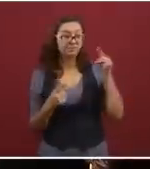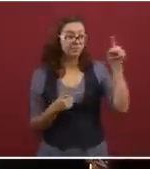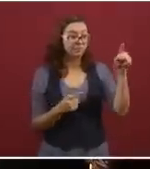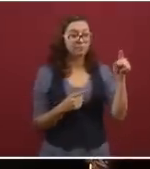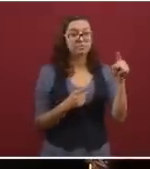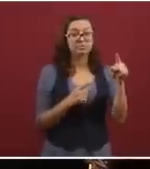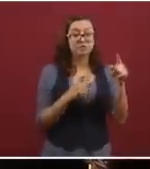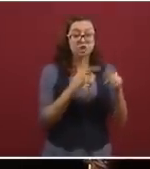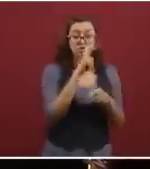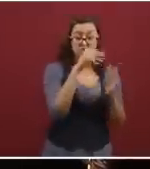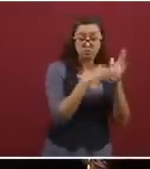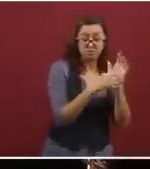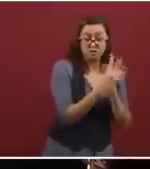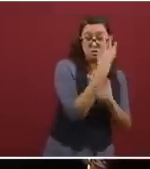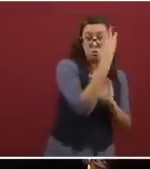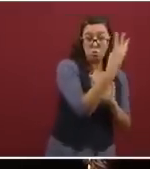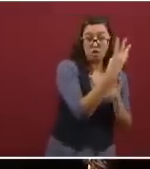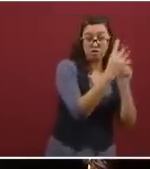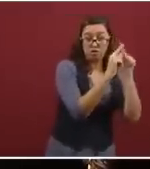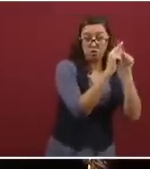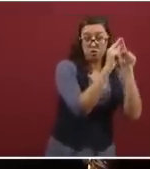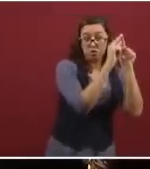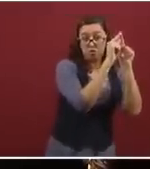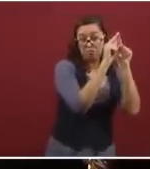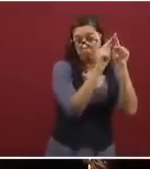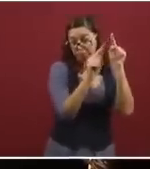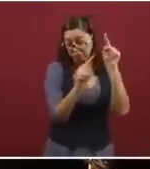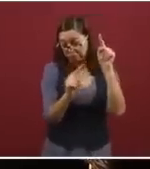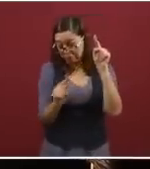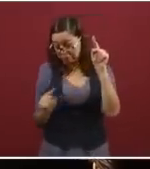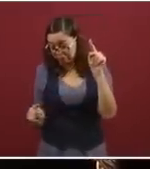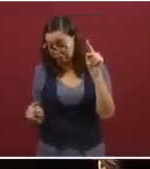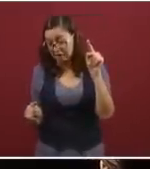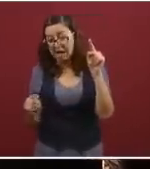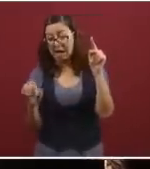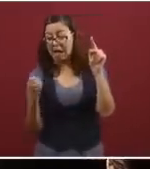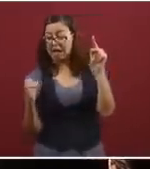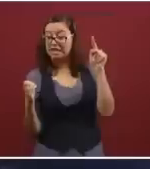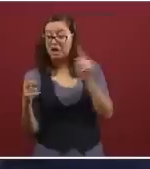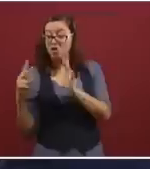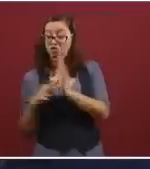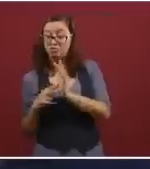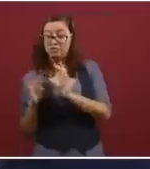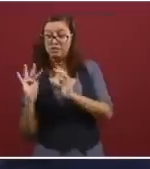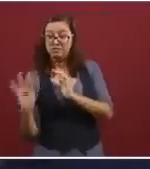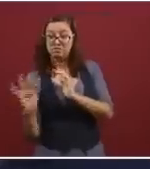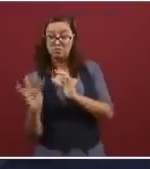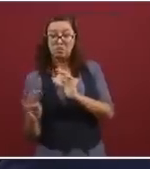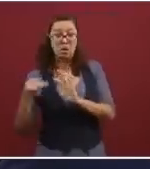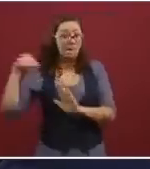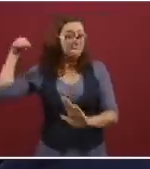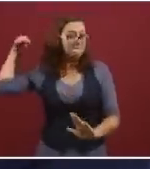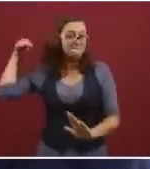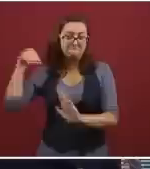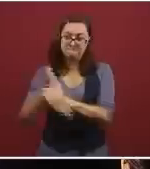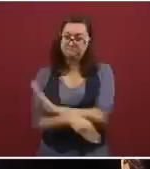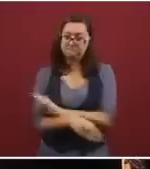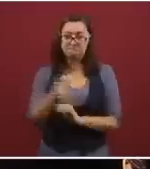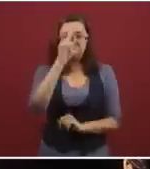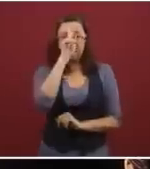barriles que lo que hoy se produce. De ese tamaño es la caída. Esto es una caída en la producción.